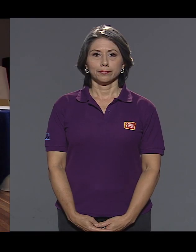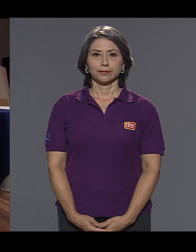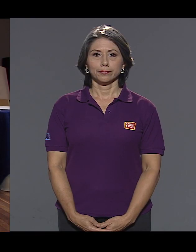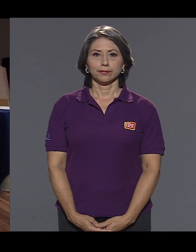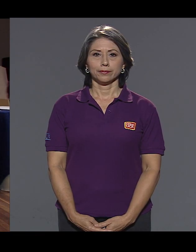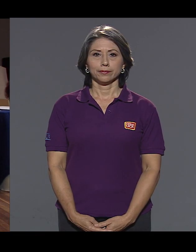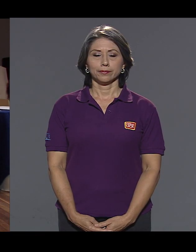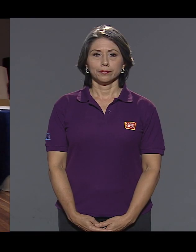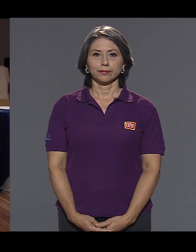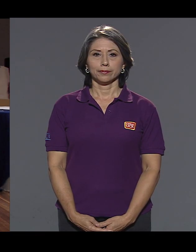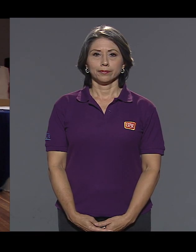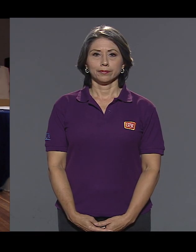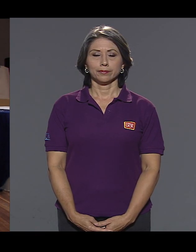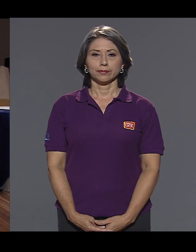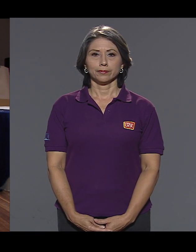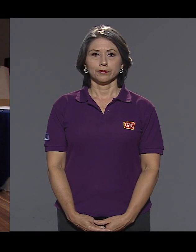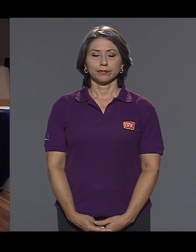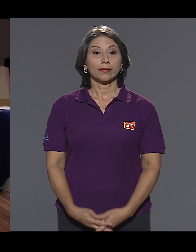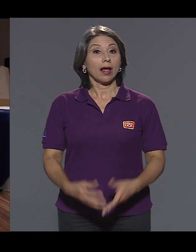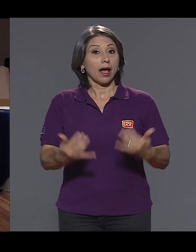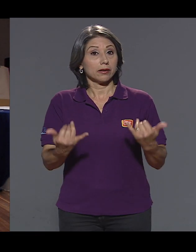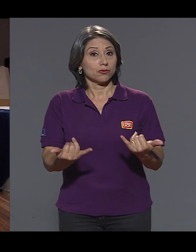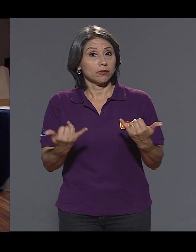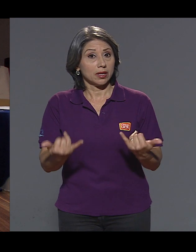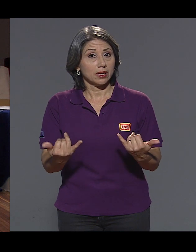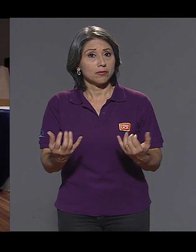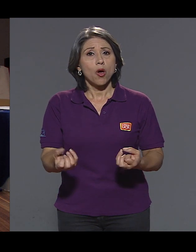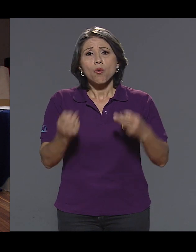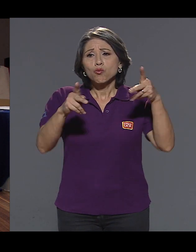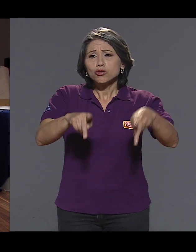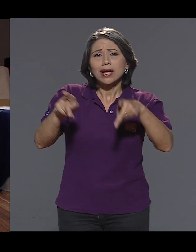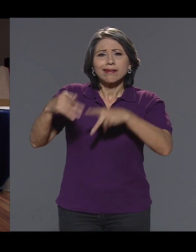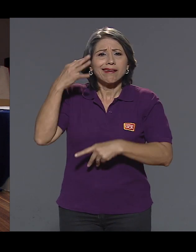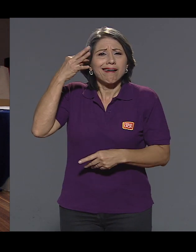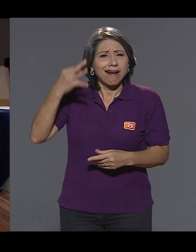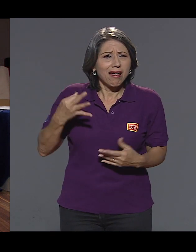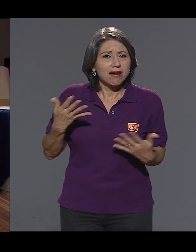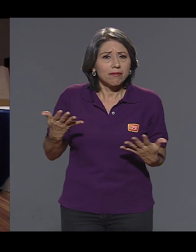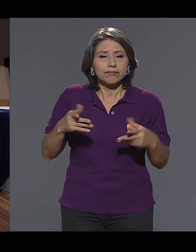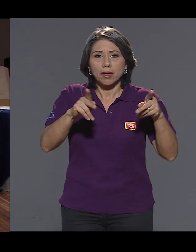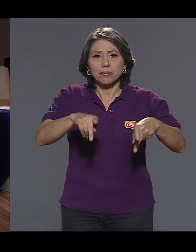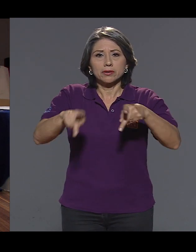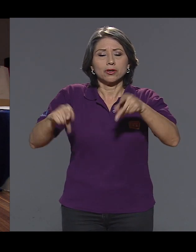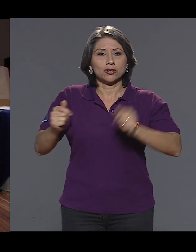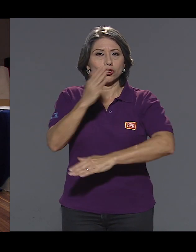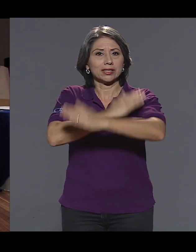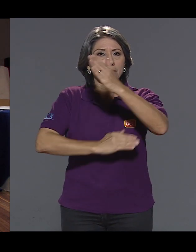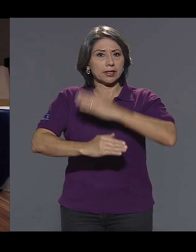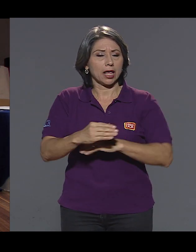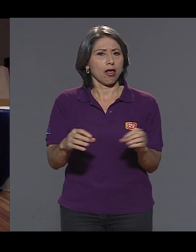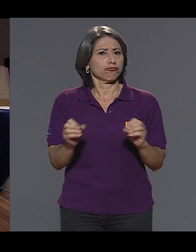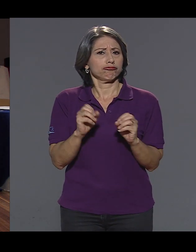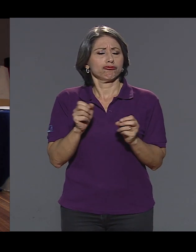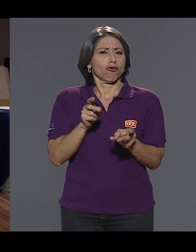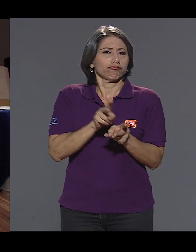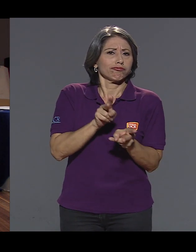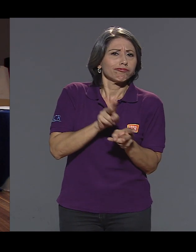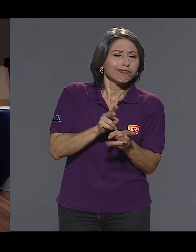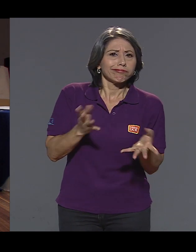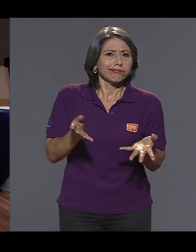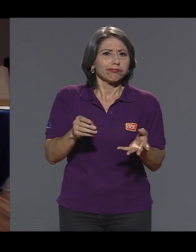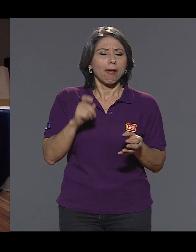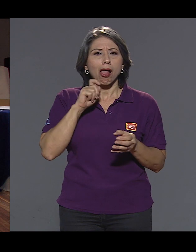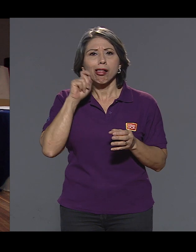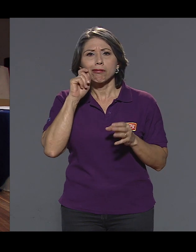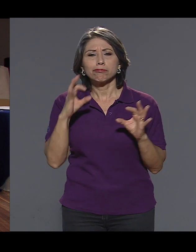Yo creo que tenemos que hacer un esfuerzo. Actualmente, mucha gente cree todavía que las personas con discapacidad no tienen una vida sexual